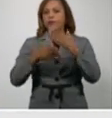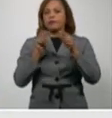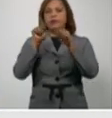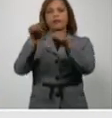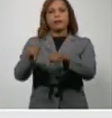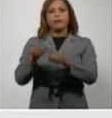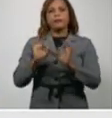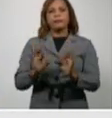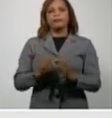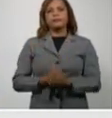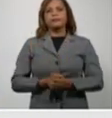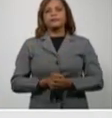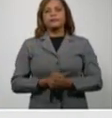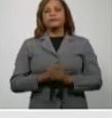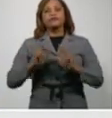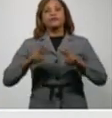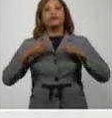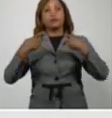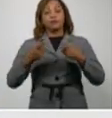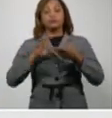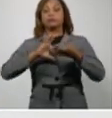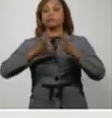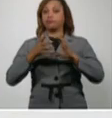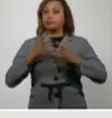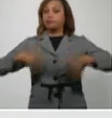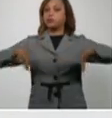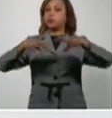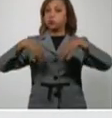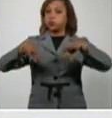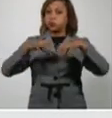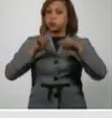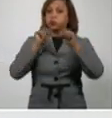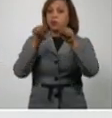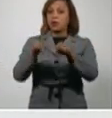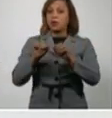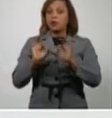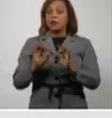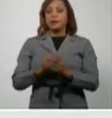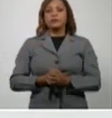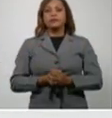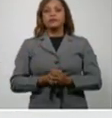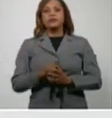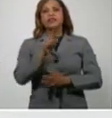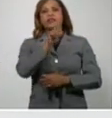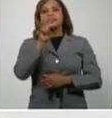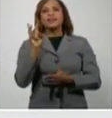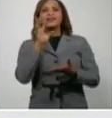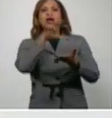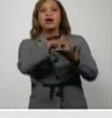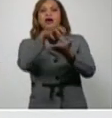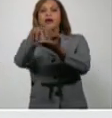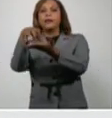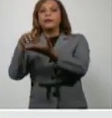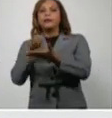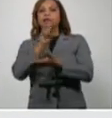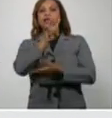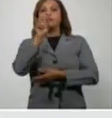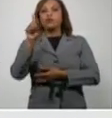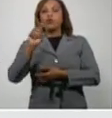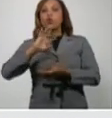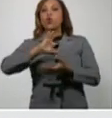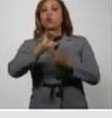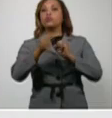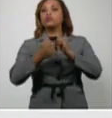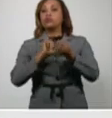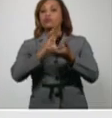Hoy, repito, bien complicada la situación epidemiológica de este lado. 3 eventos de transmisión, 31 controles de foco, más